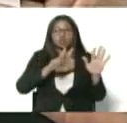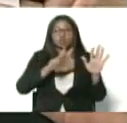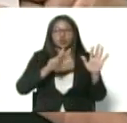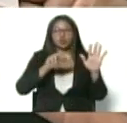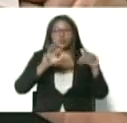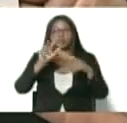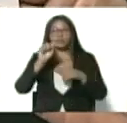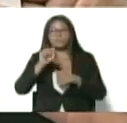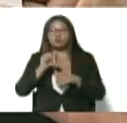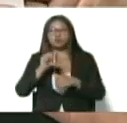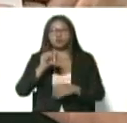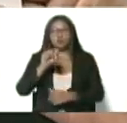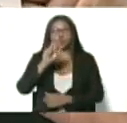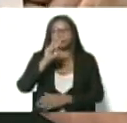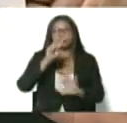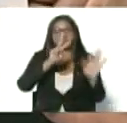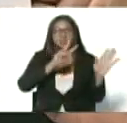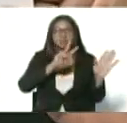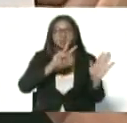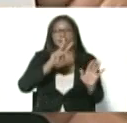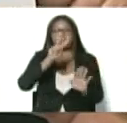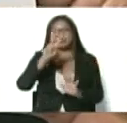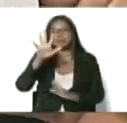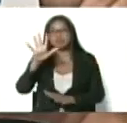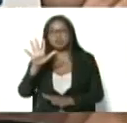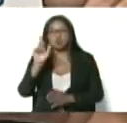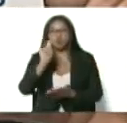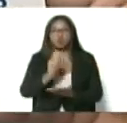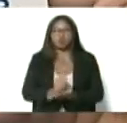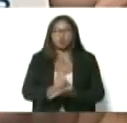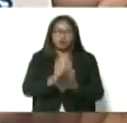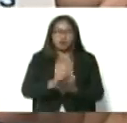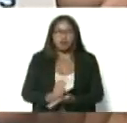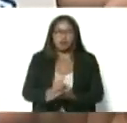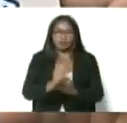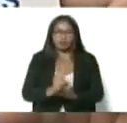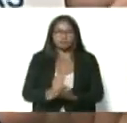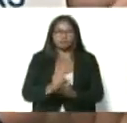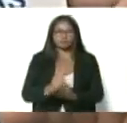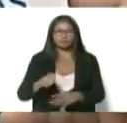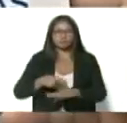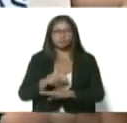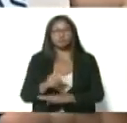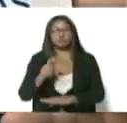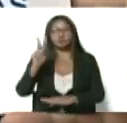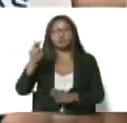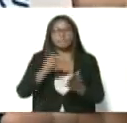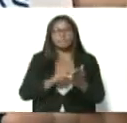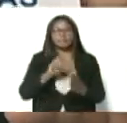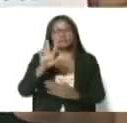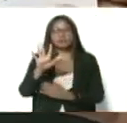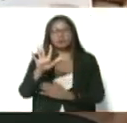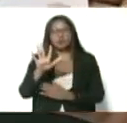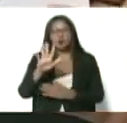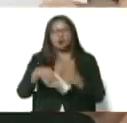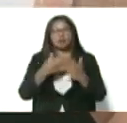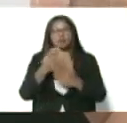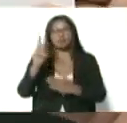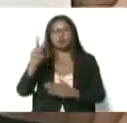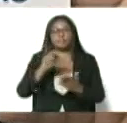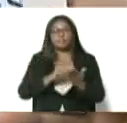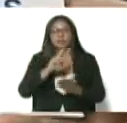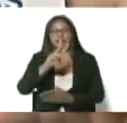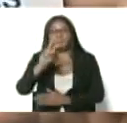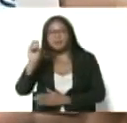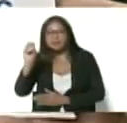puntos 7 toneladas en el período 2005-2020 esto equivale el